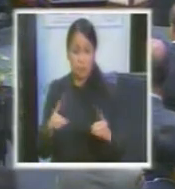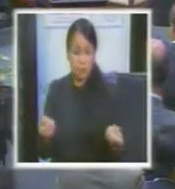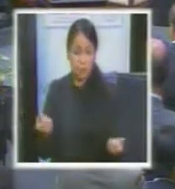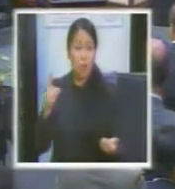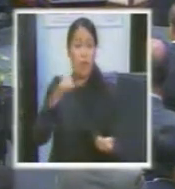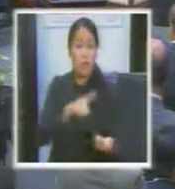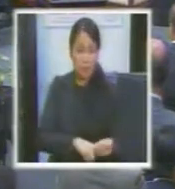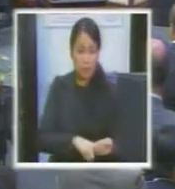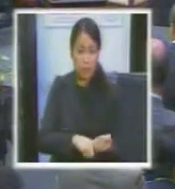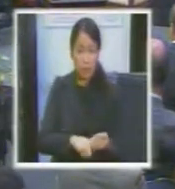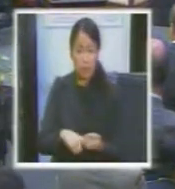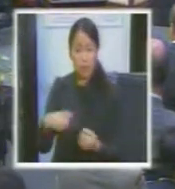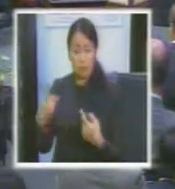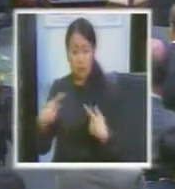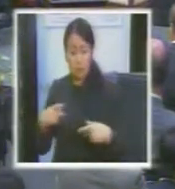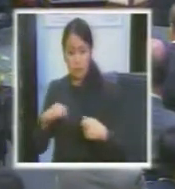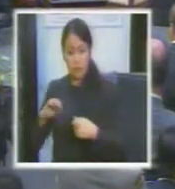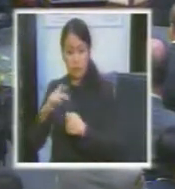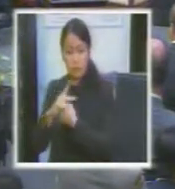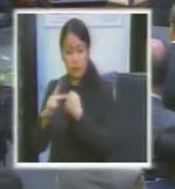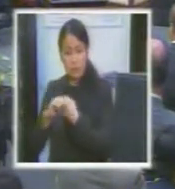en manos del mercado externo.